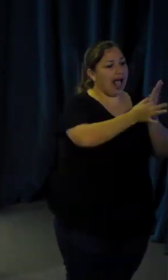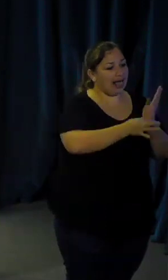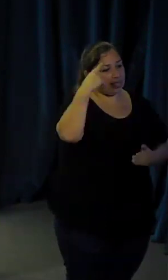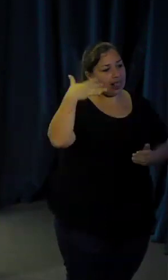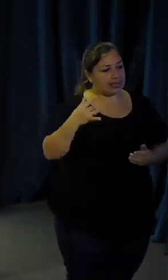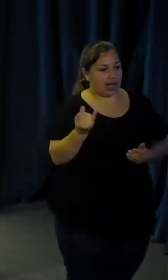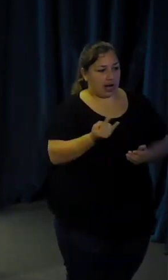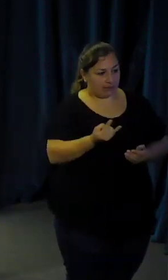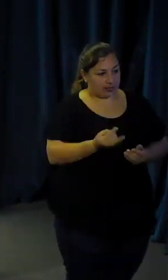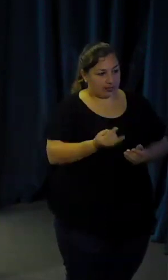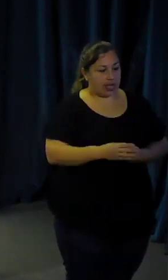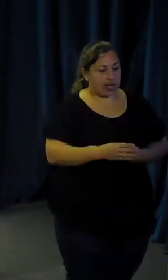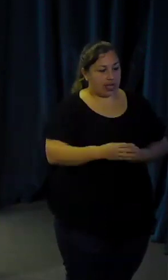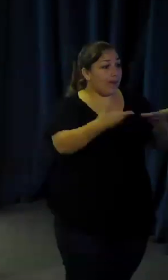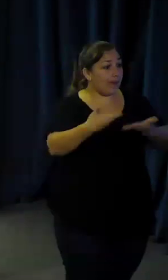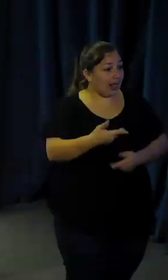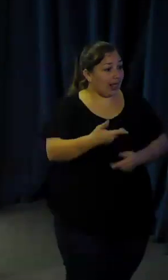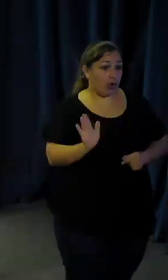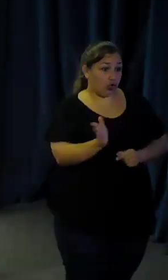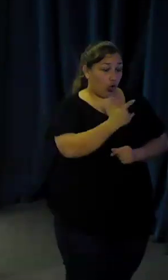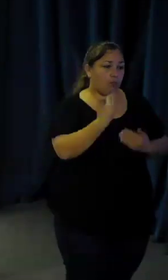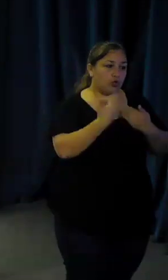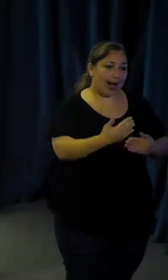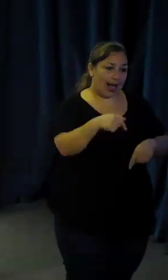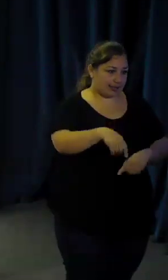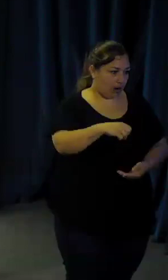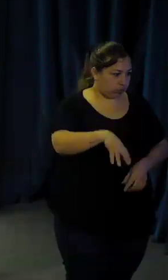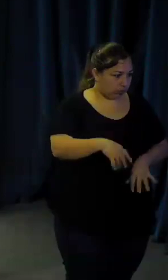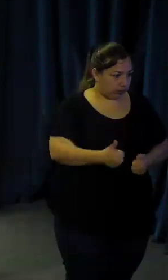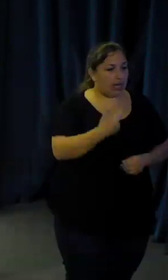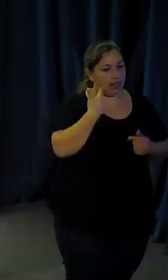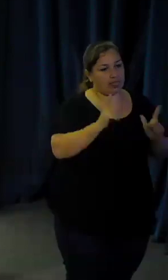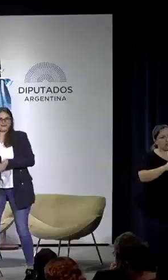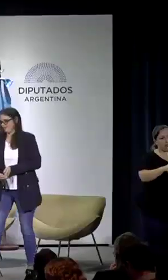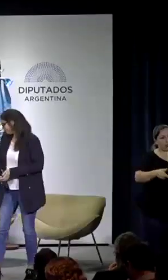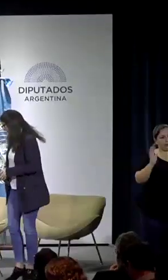Así que bienvenidos a todos, muchas gracias por estar acá y espero que lo disfruten.